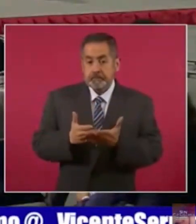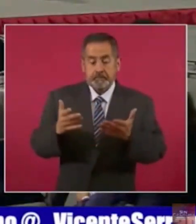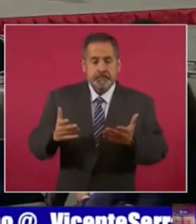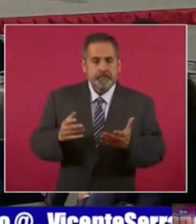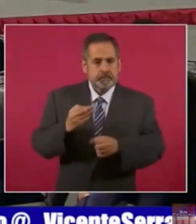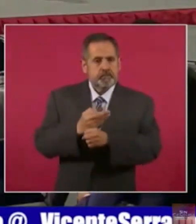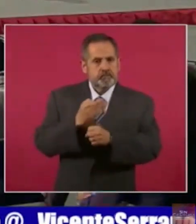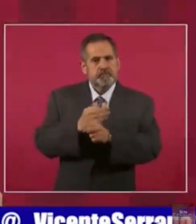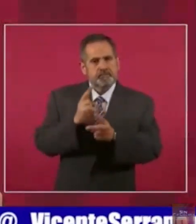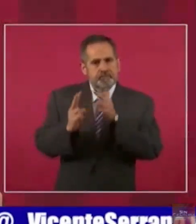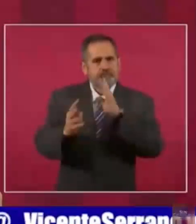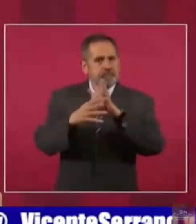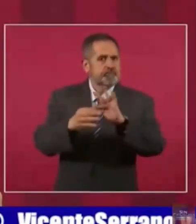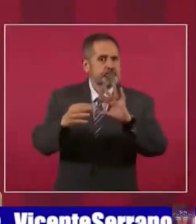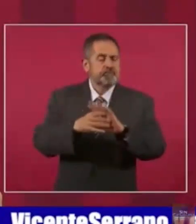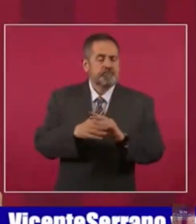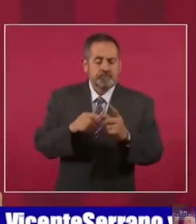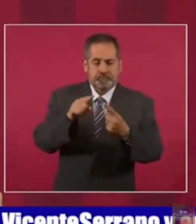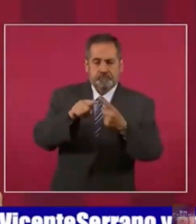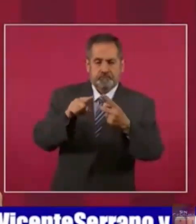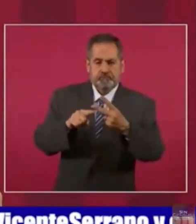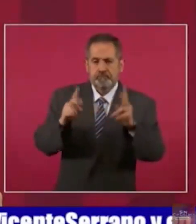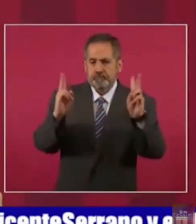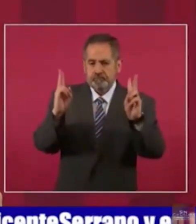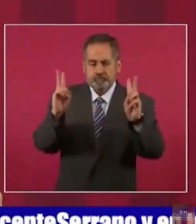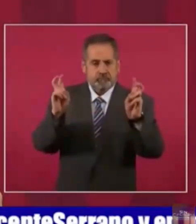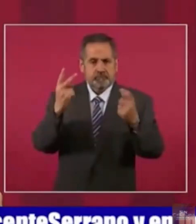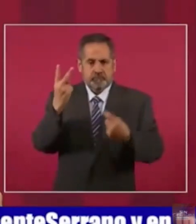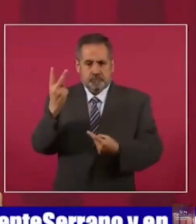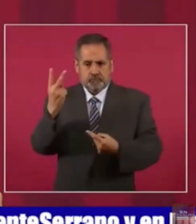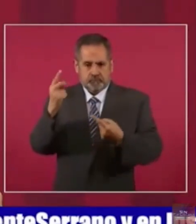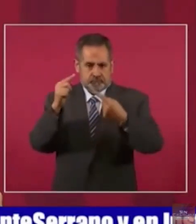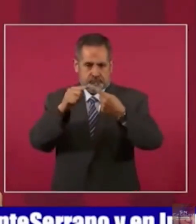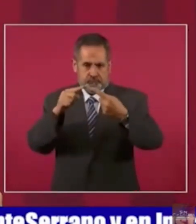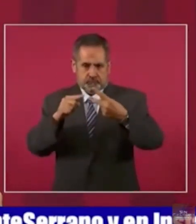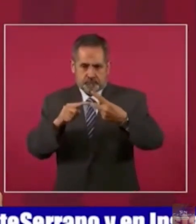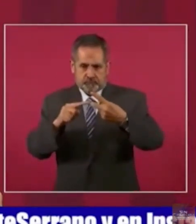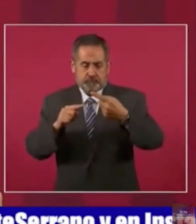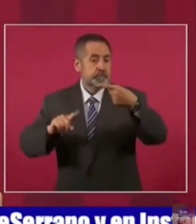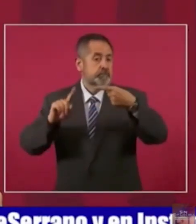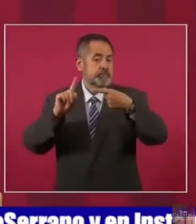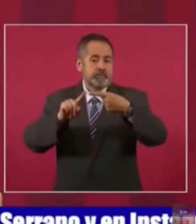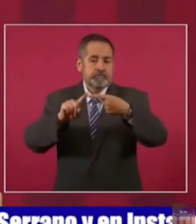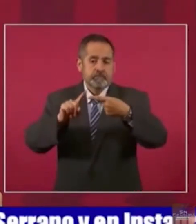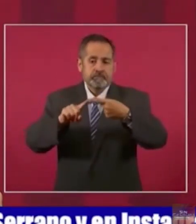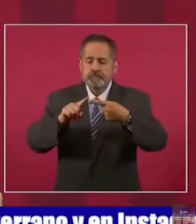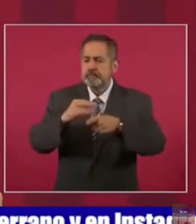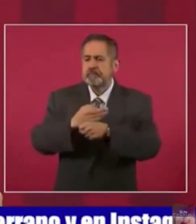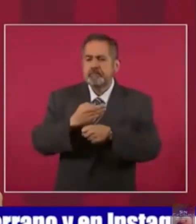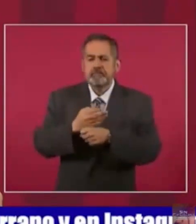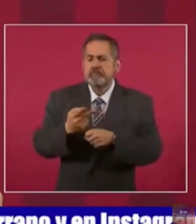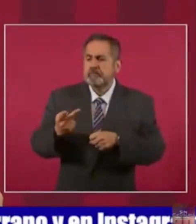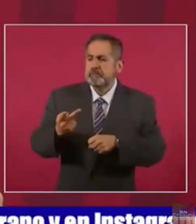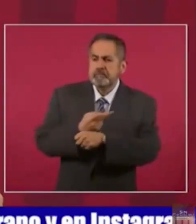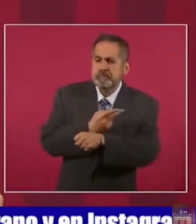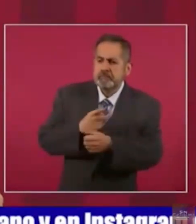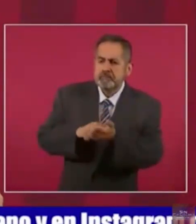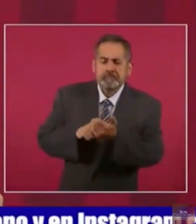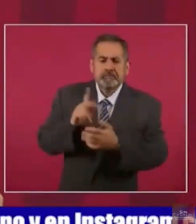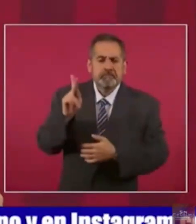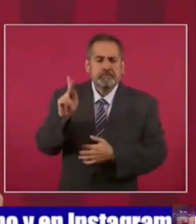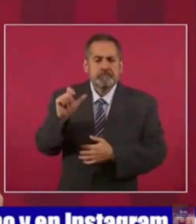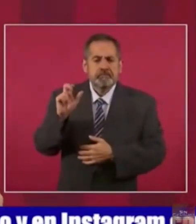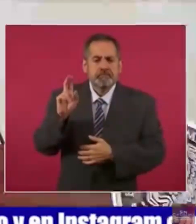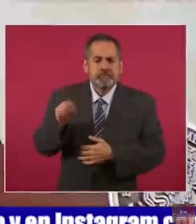convirtiendo en un grupo político que transformaba las necesidades de la sociedad en